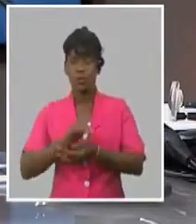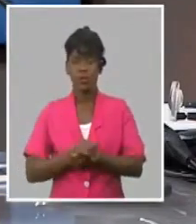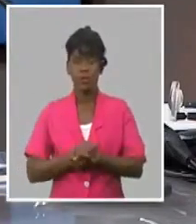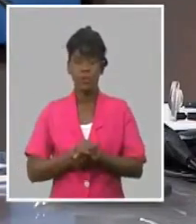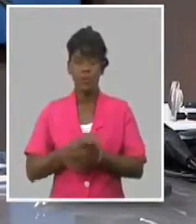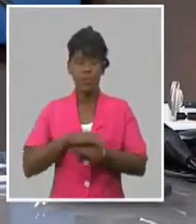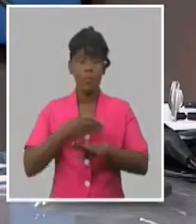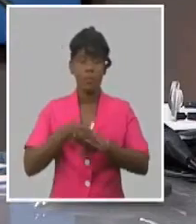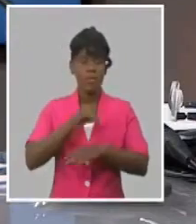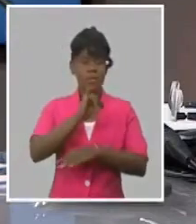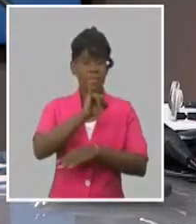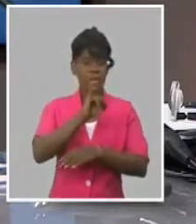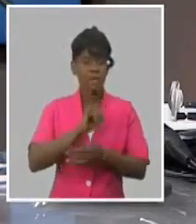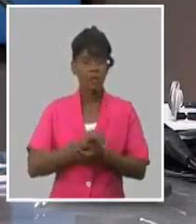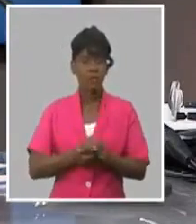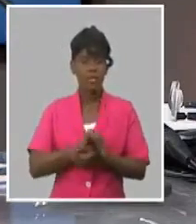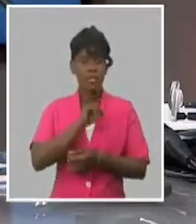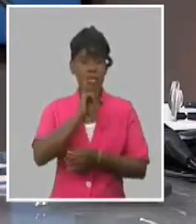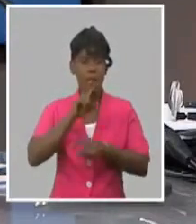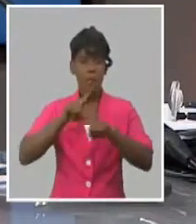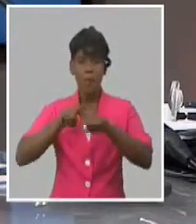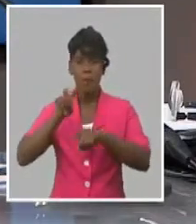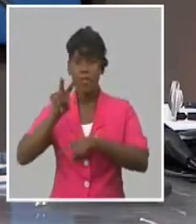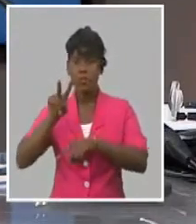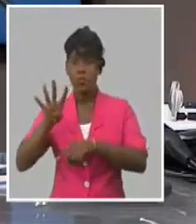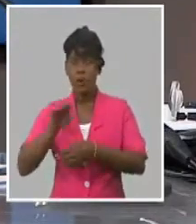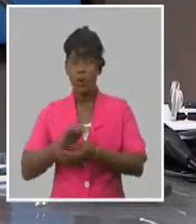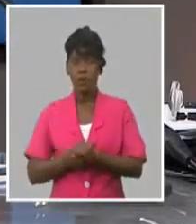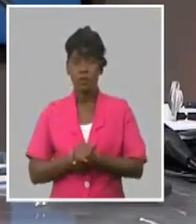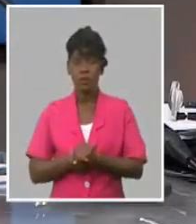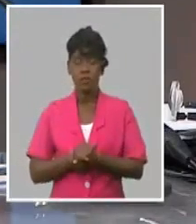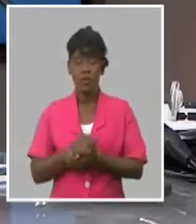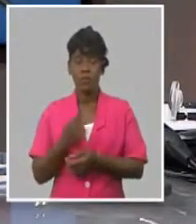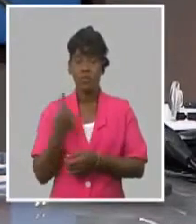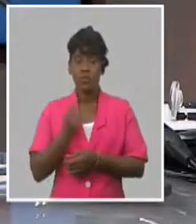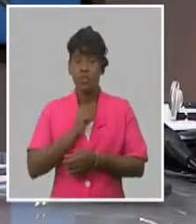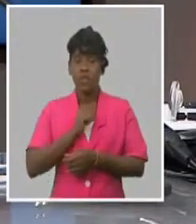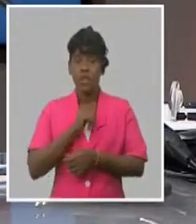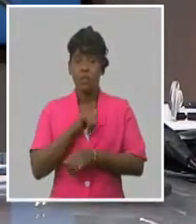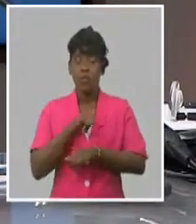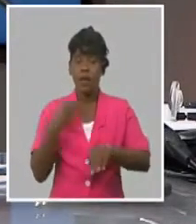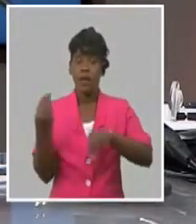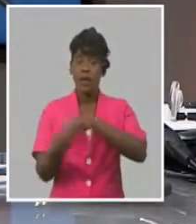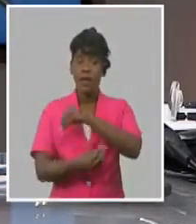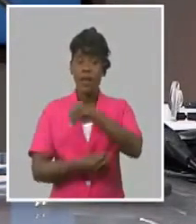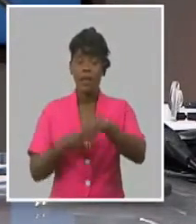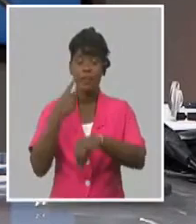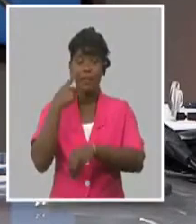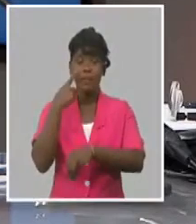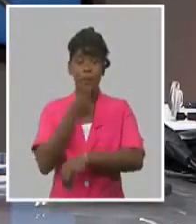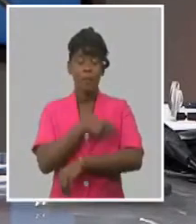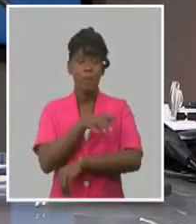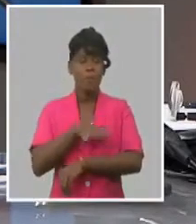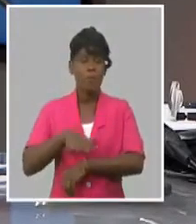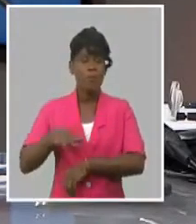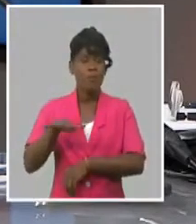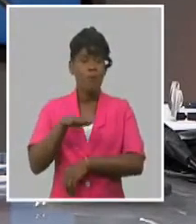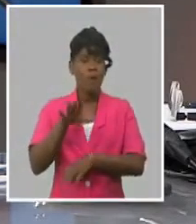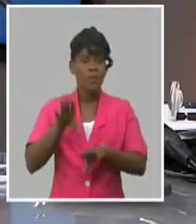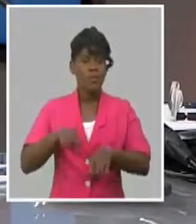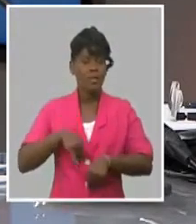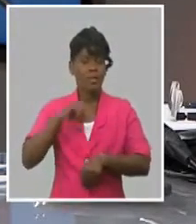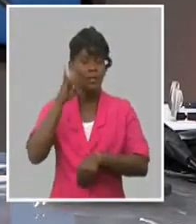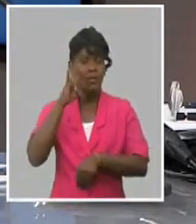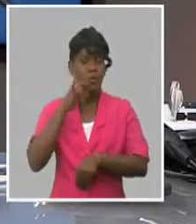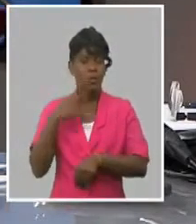24. Si el proceso era acercarse hacia el tipo cambio de la población. Esa es una